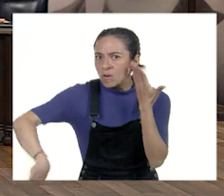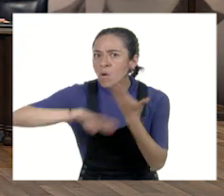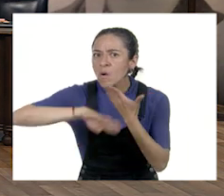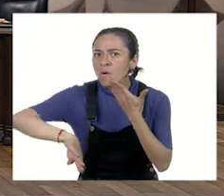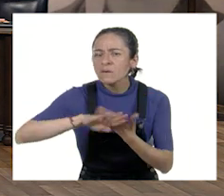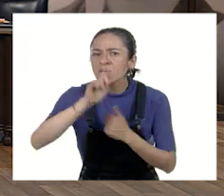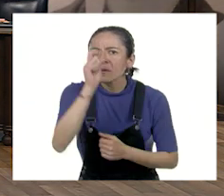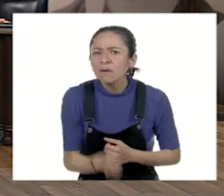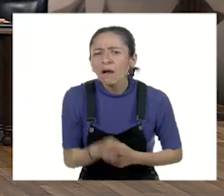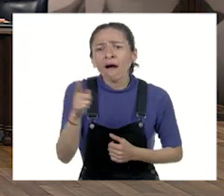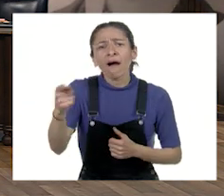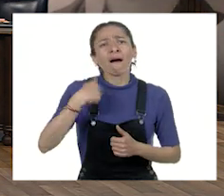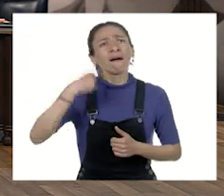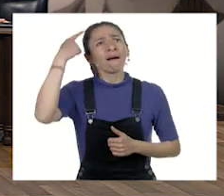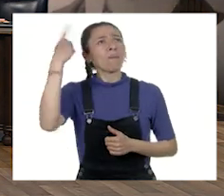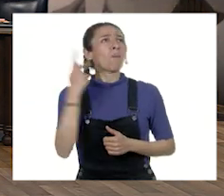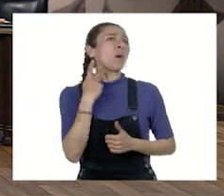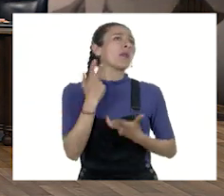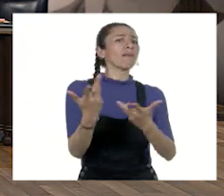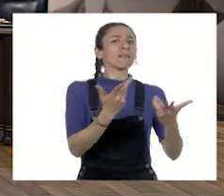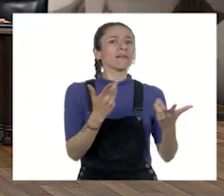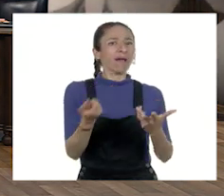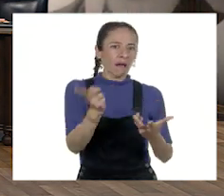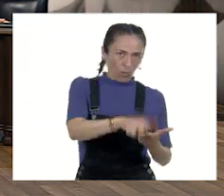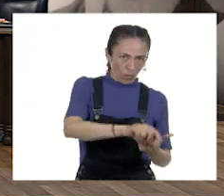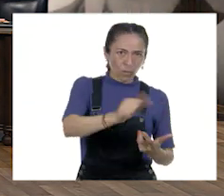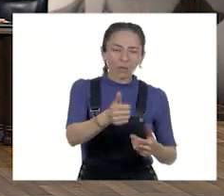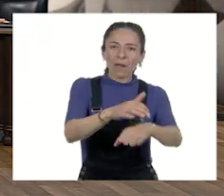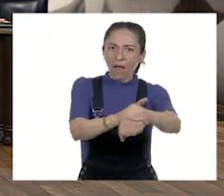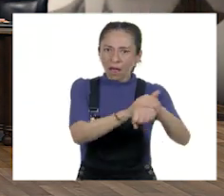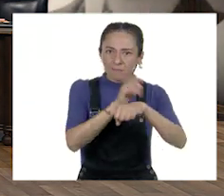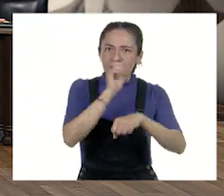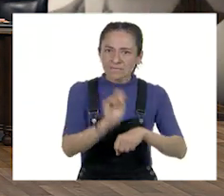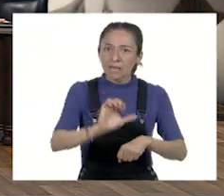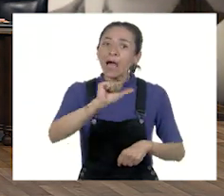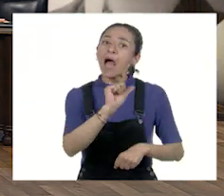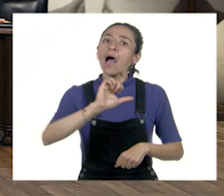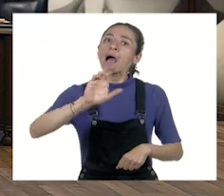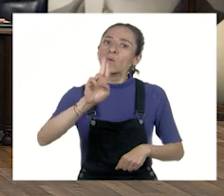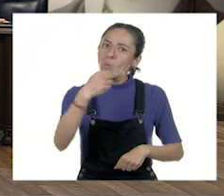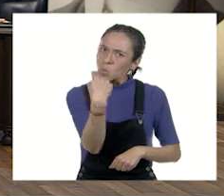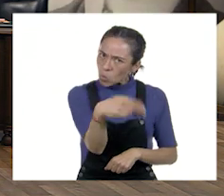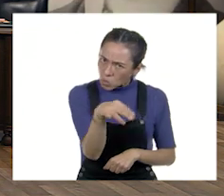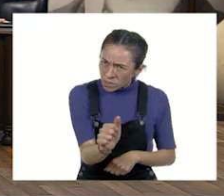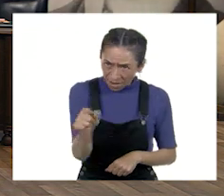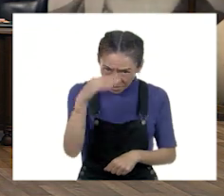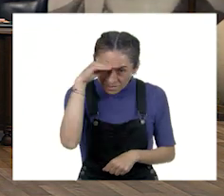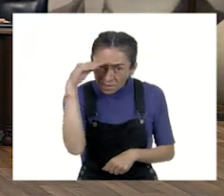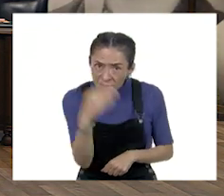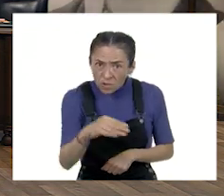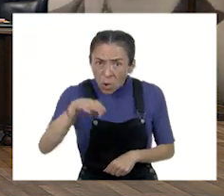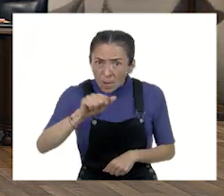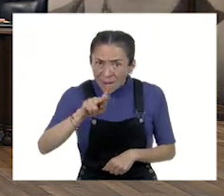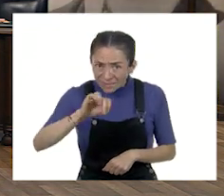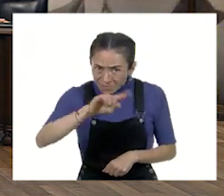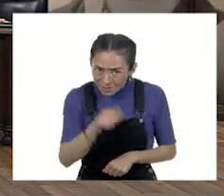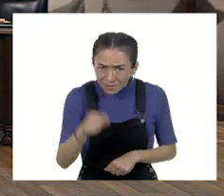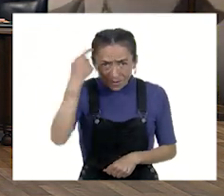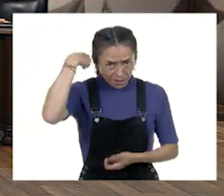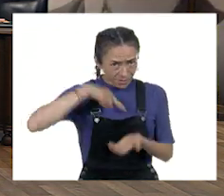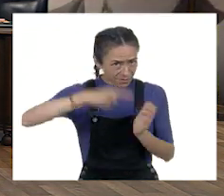campanario y la otra mitad por su amistad con el señor licenciado Acuña. Creí que el señor Martínez de Escobar era un